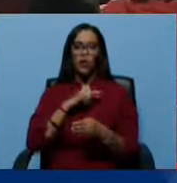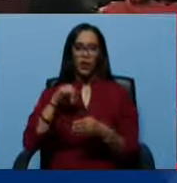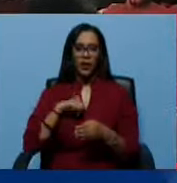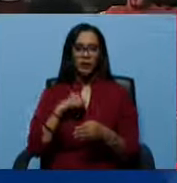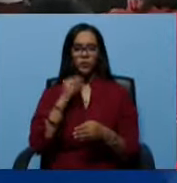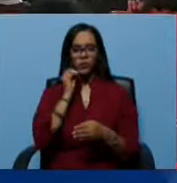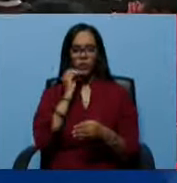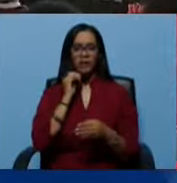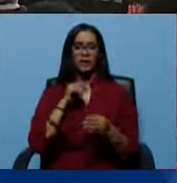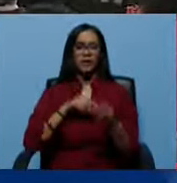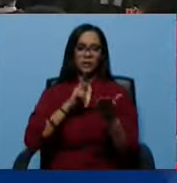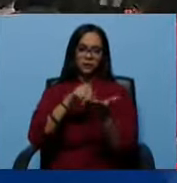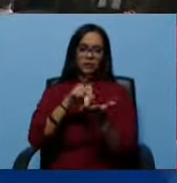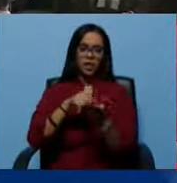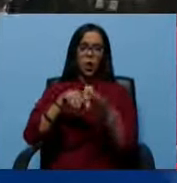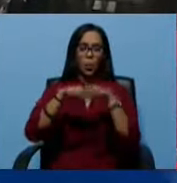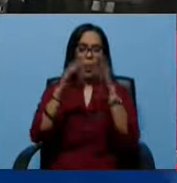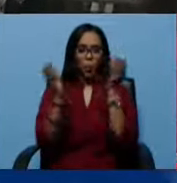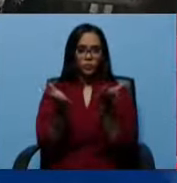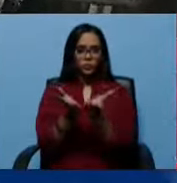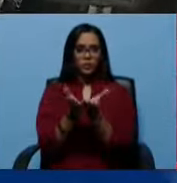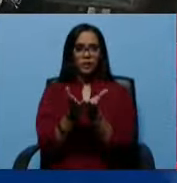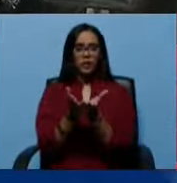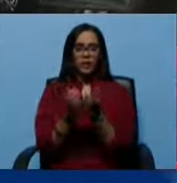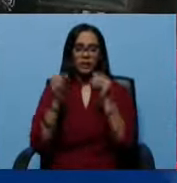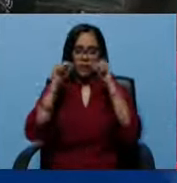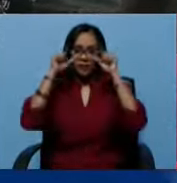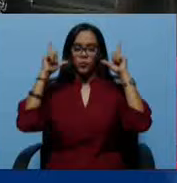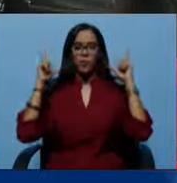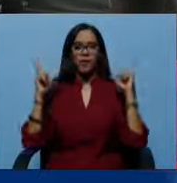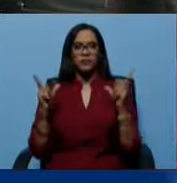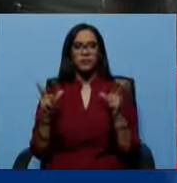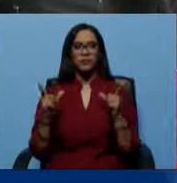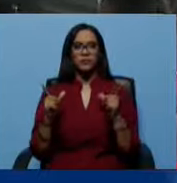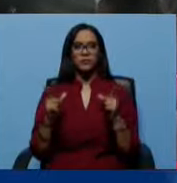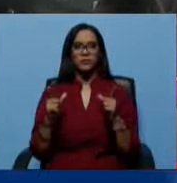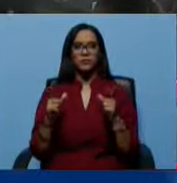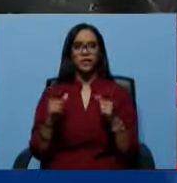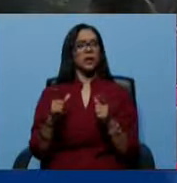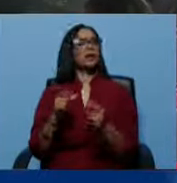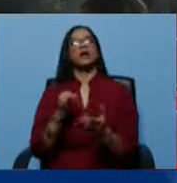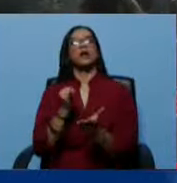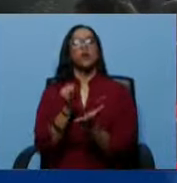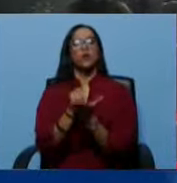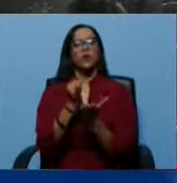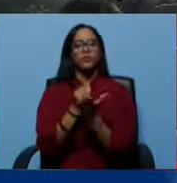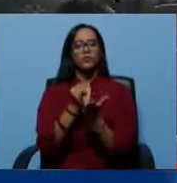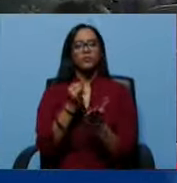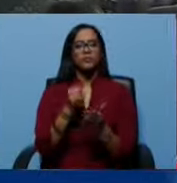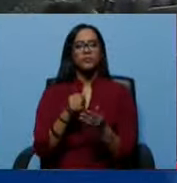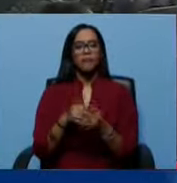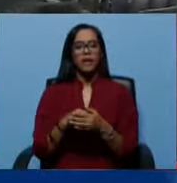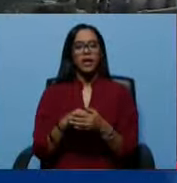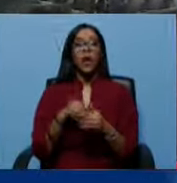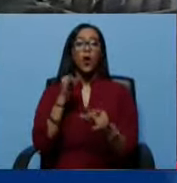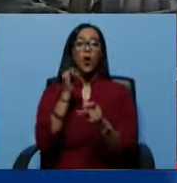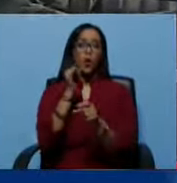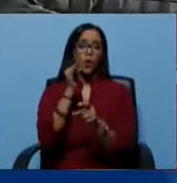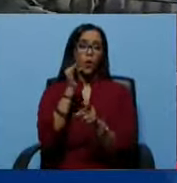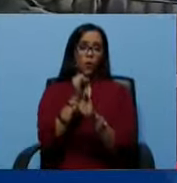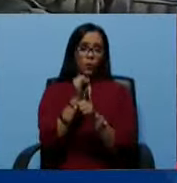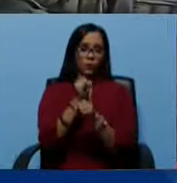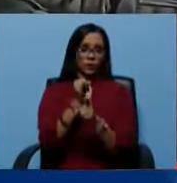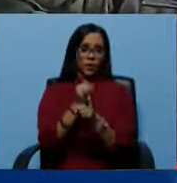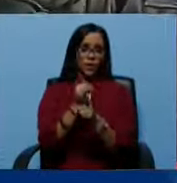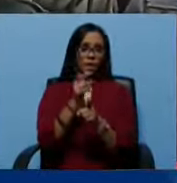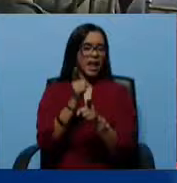mundo y están asombrando en los concursos y participaciones